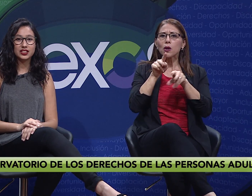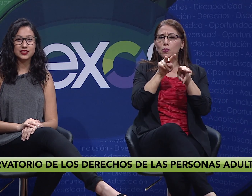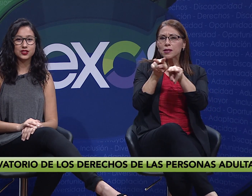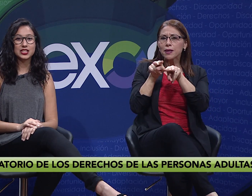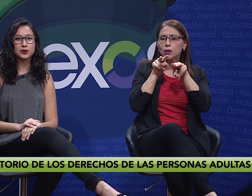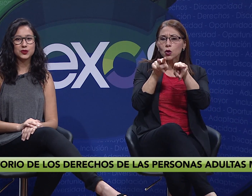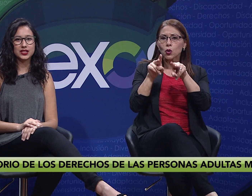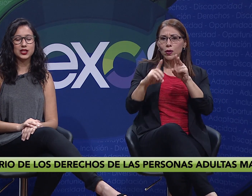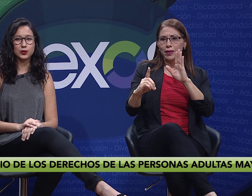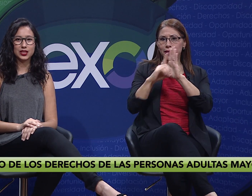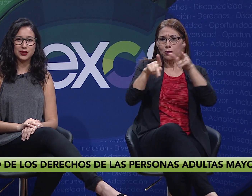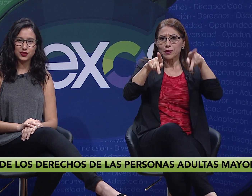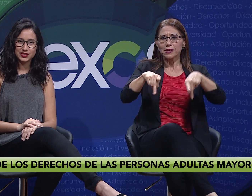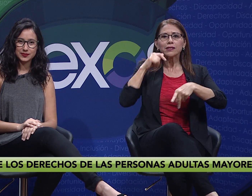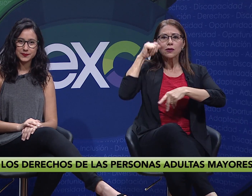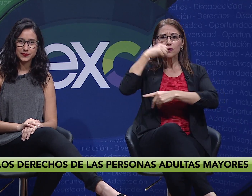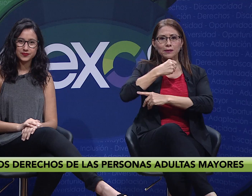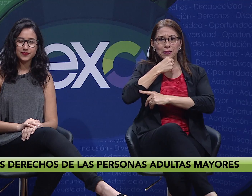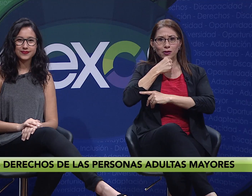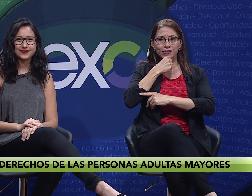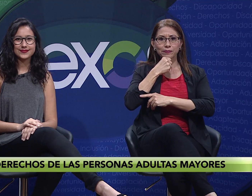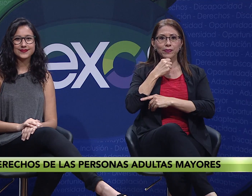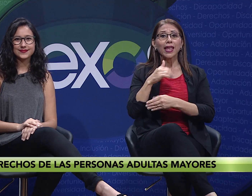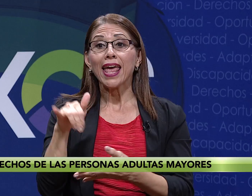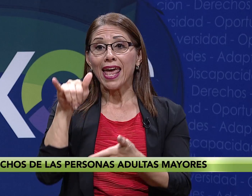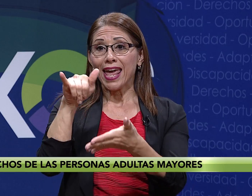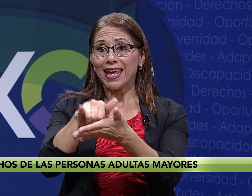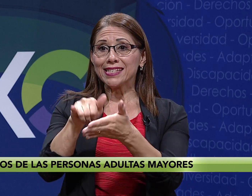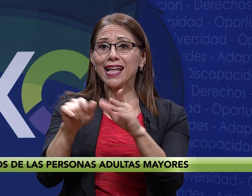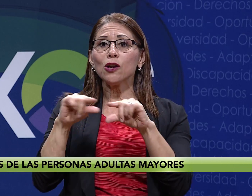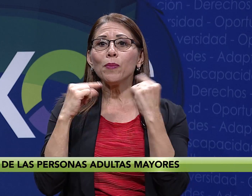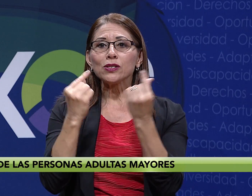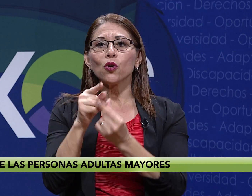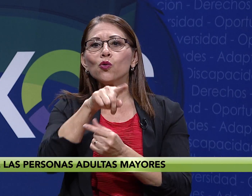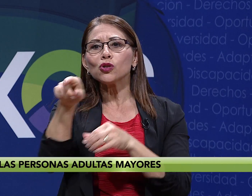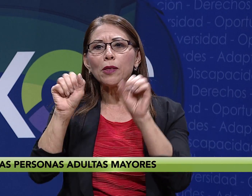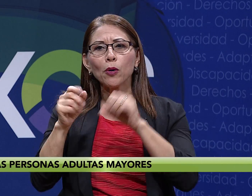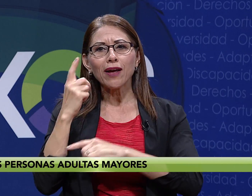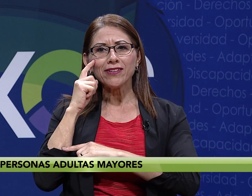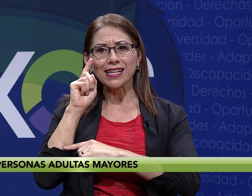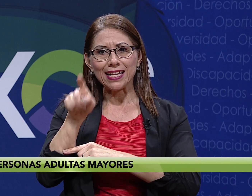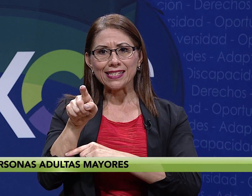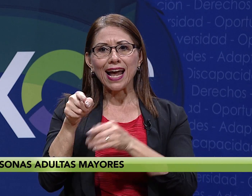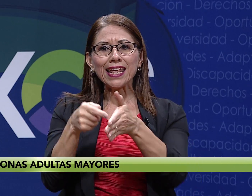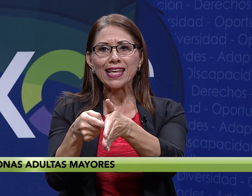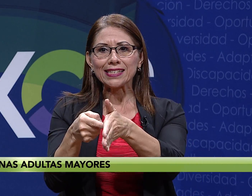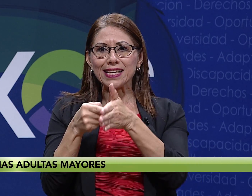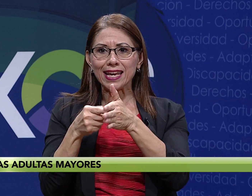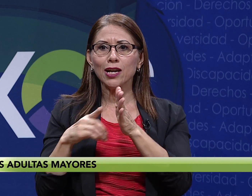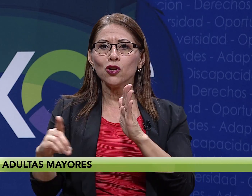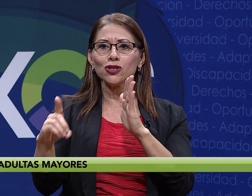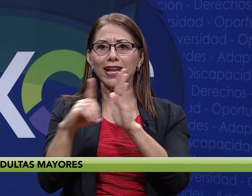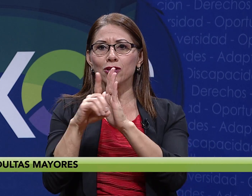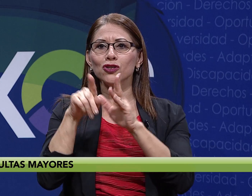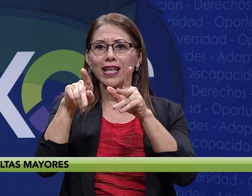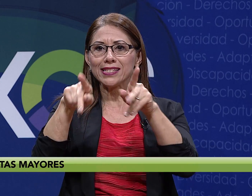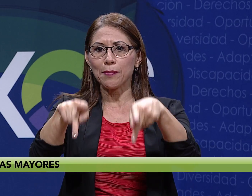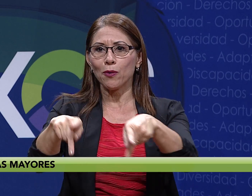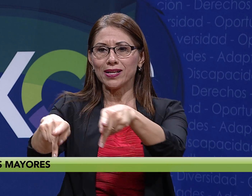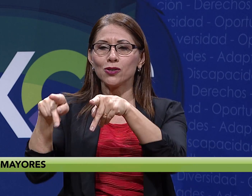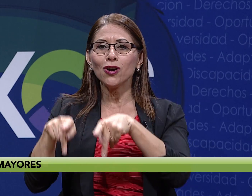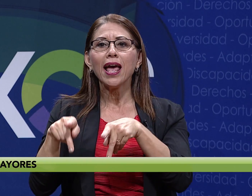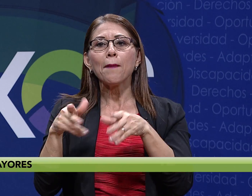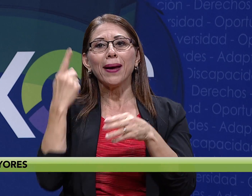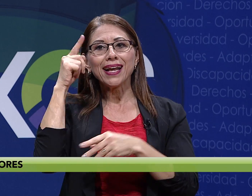Observatorio de los Derechos de las Personas Adultas Mayores. En esta agrupación usted podrá fiscalizar y exigir los derechos de